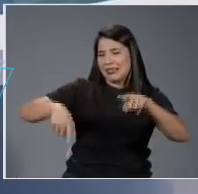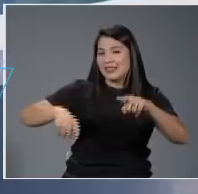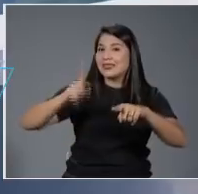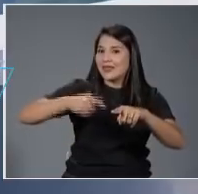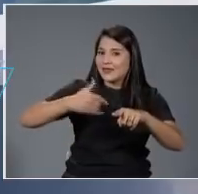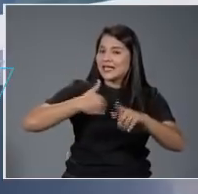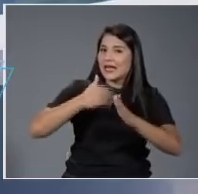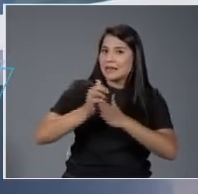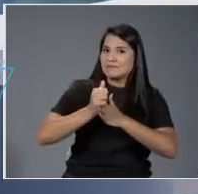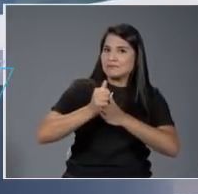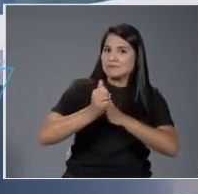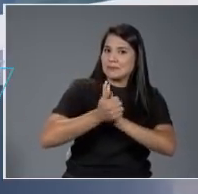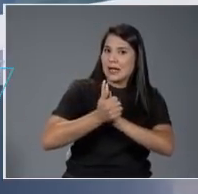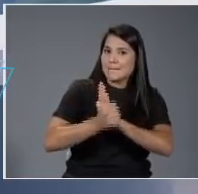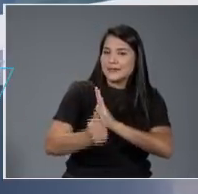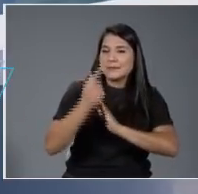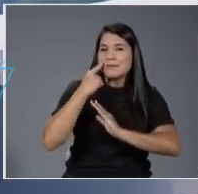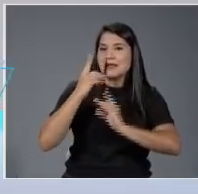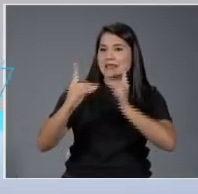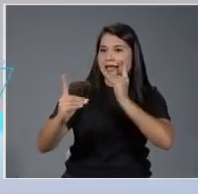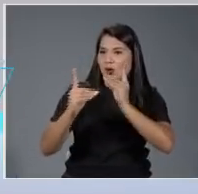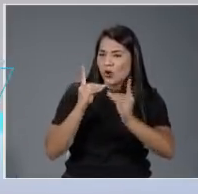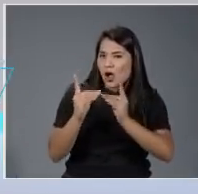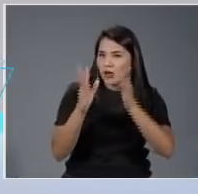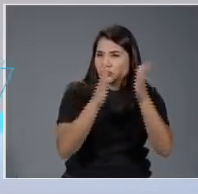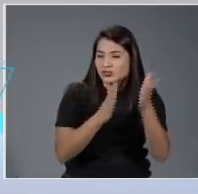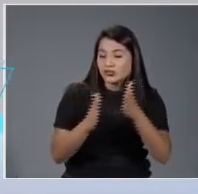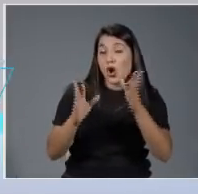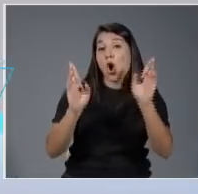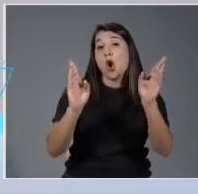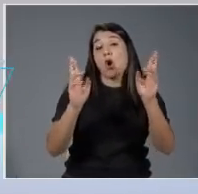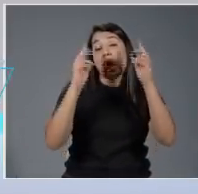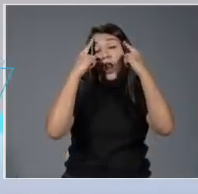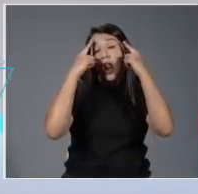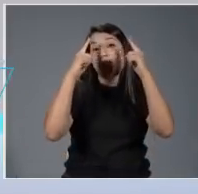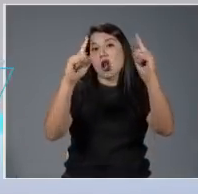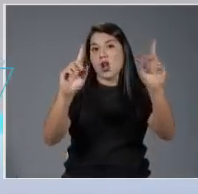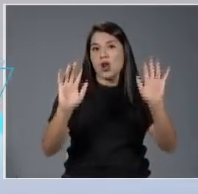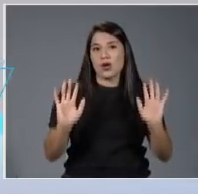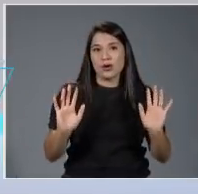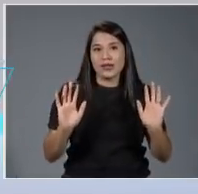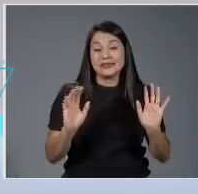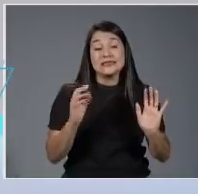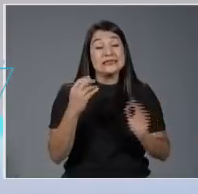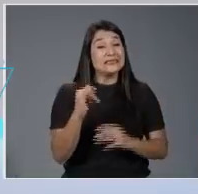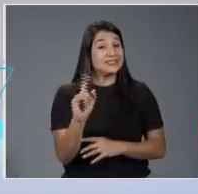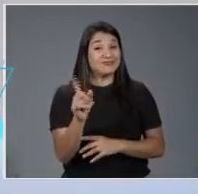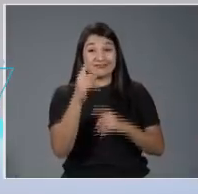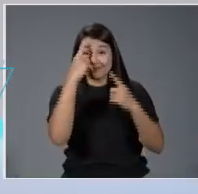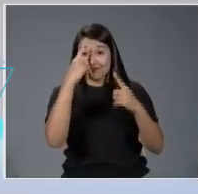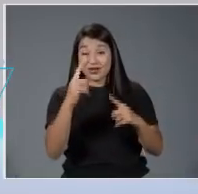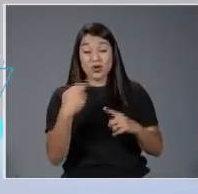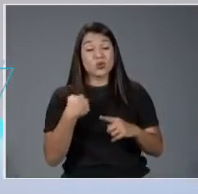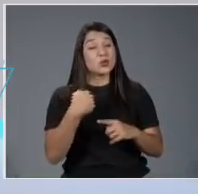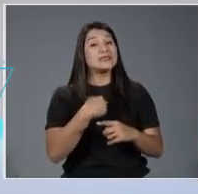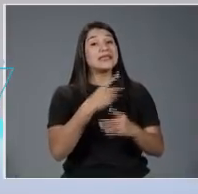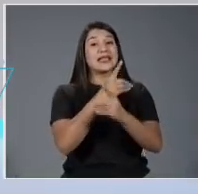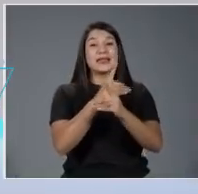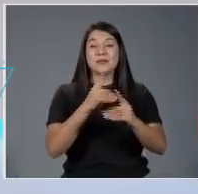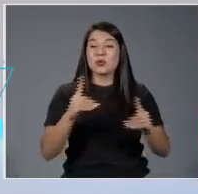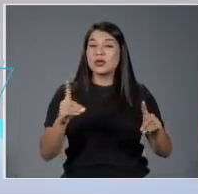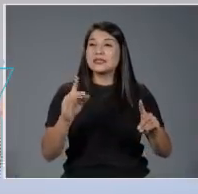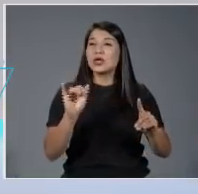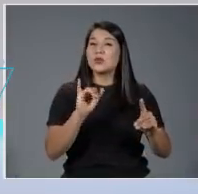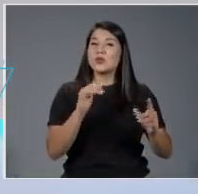Y bueno, y ojalá funcione esta nueva fórmula. De lo contrario, nuestra democracia se va a sentir